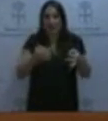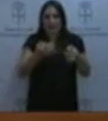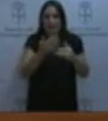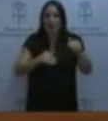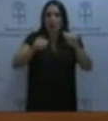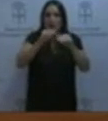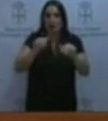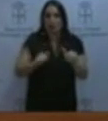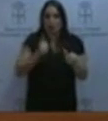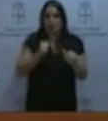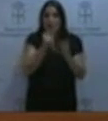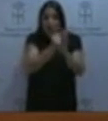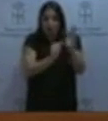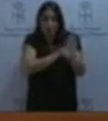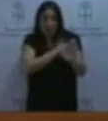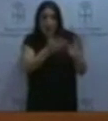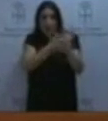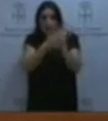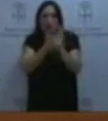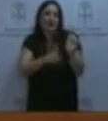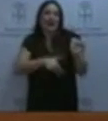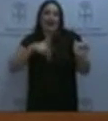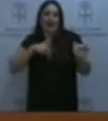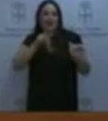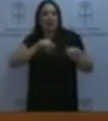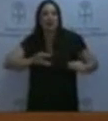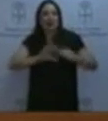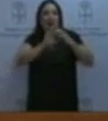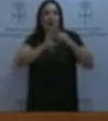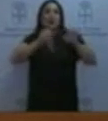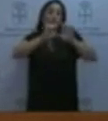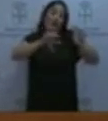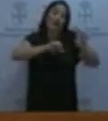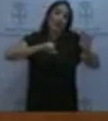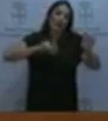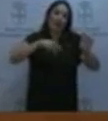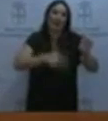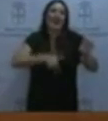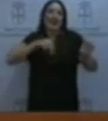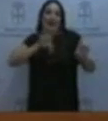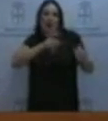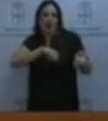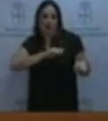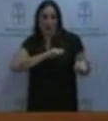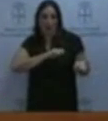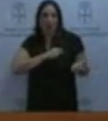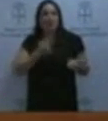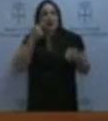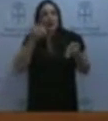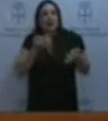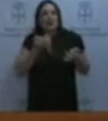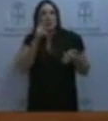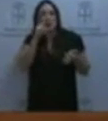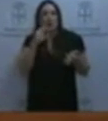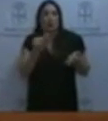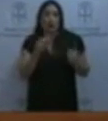mencionados hasta el momento son generales, relativos también, por tanto, a la empresa privada y en el conjunto del Estado. Lo verdaderamente preocupante,